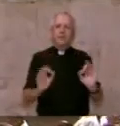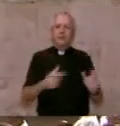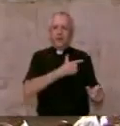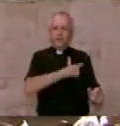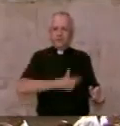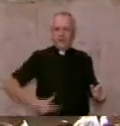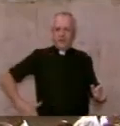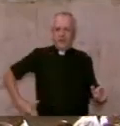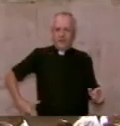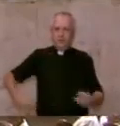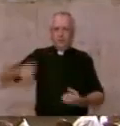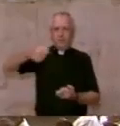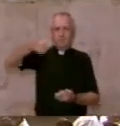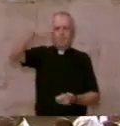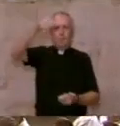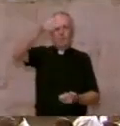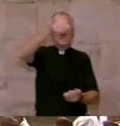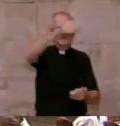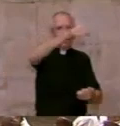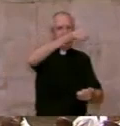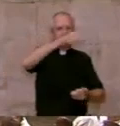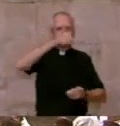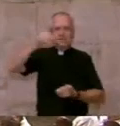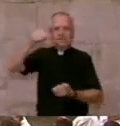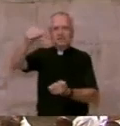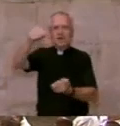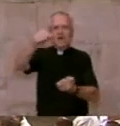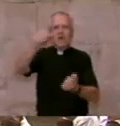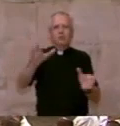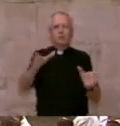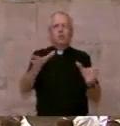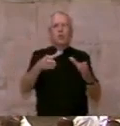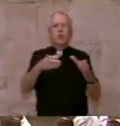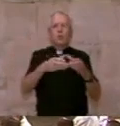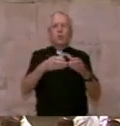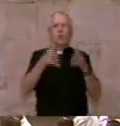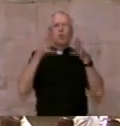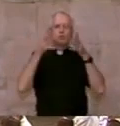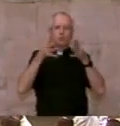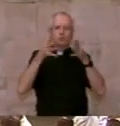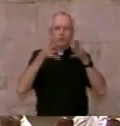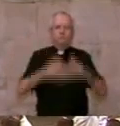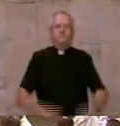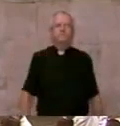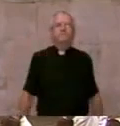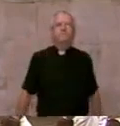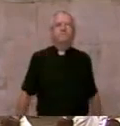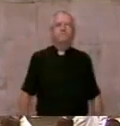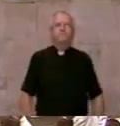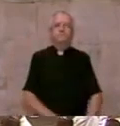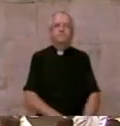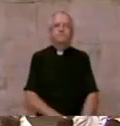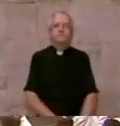diácono muestra las letras apostólicas al Colegio de Consultores.